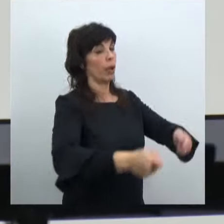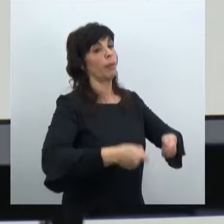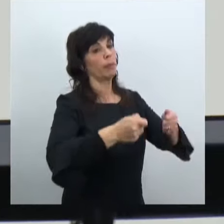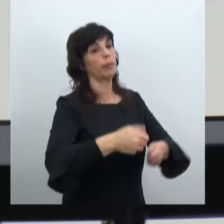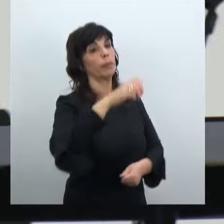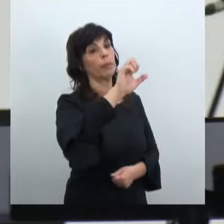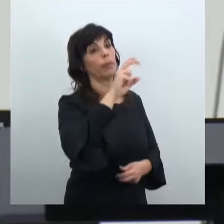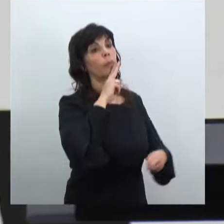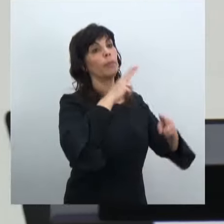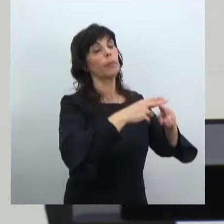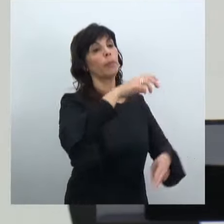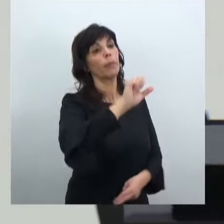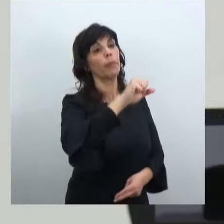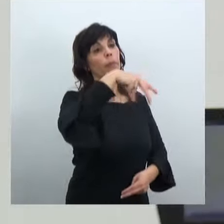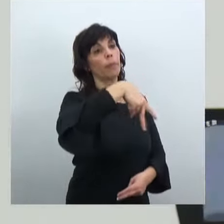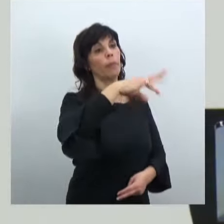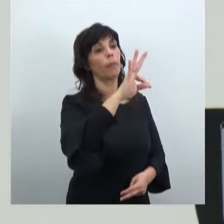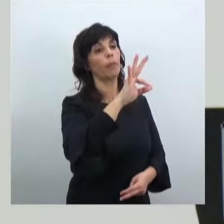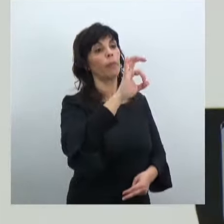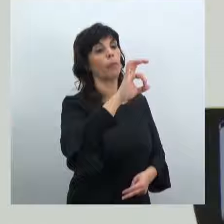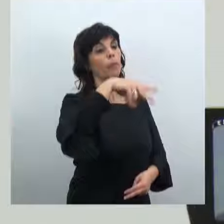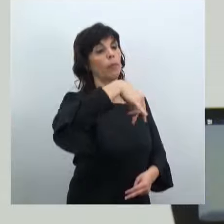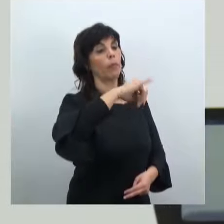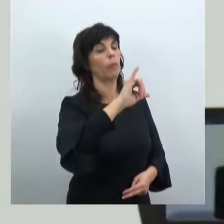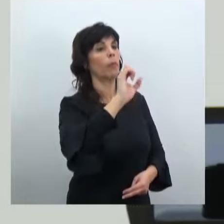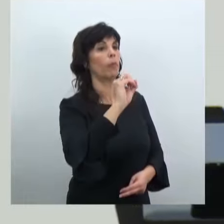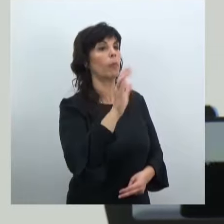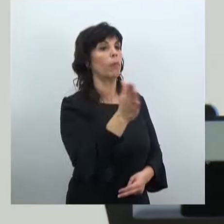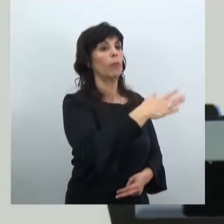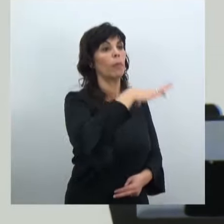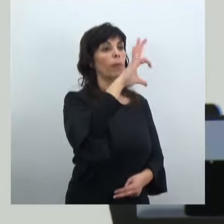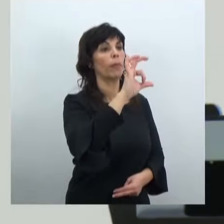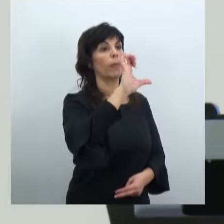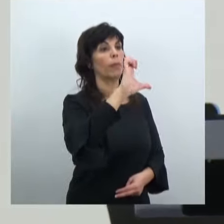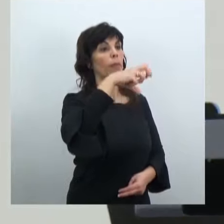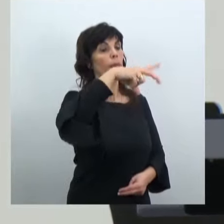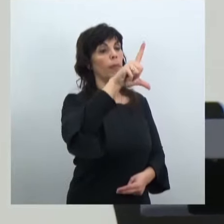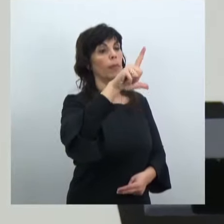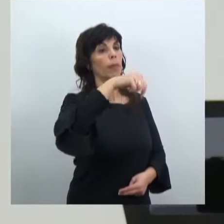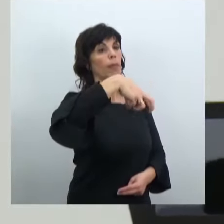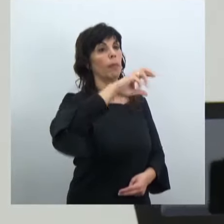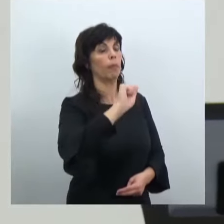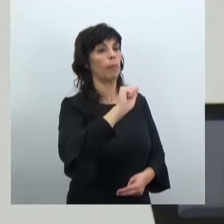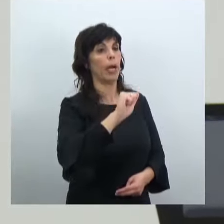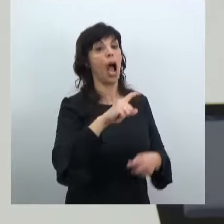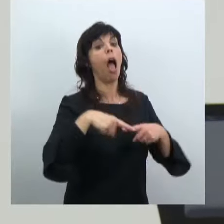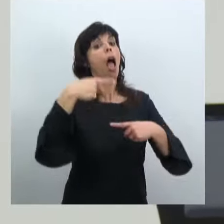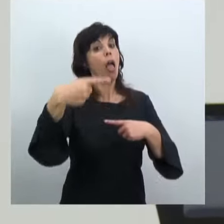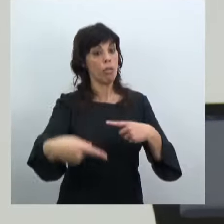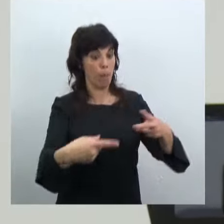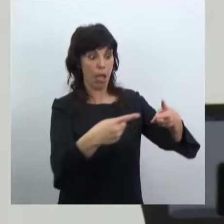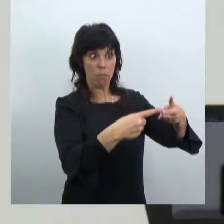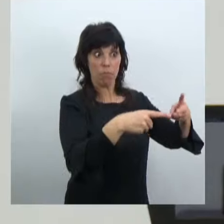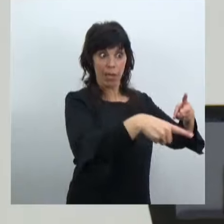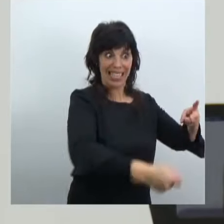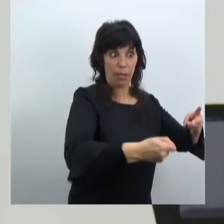con nosotros. El apóstol Antonio Selma también estará con nosotros el domingo a